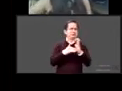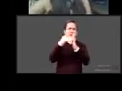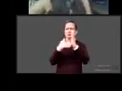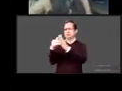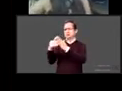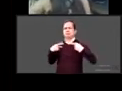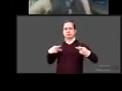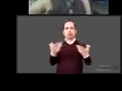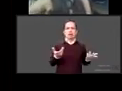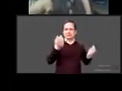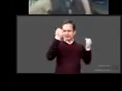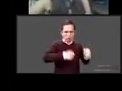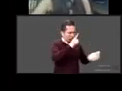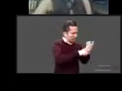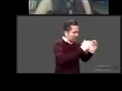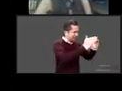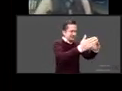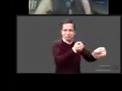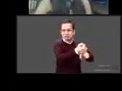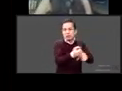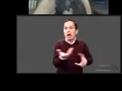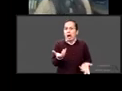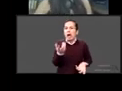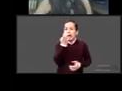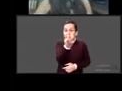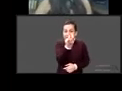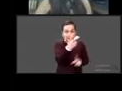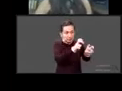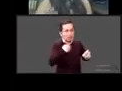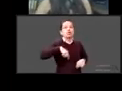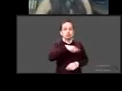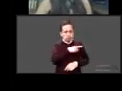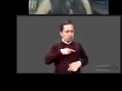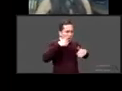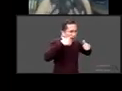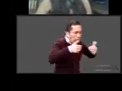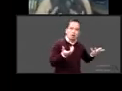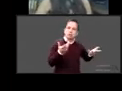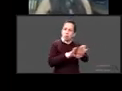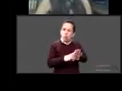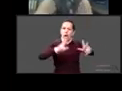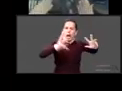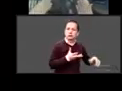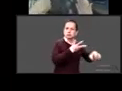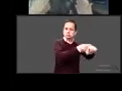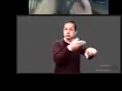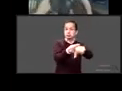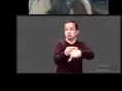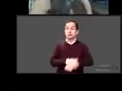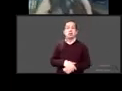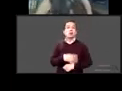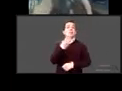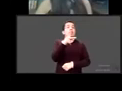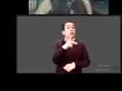qué no nos lleva a reaccionar? Y eso es lo que hemos estado platicando acá. También lo que desea Leo es dejar de pensar que esto es privado.